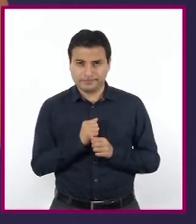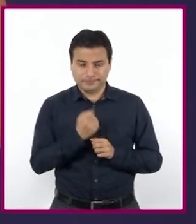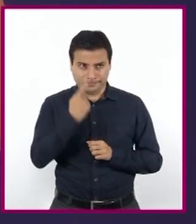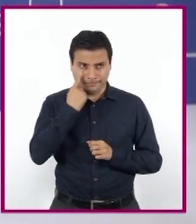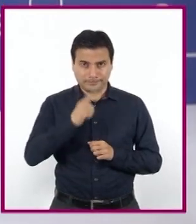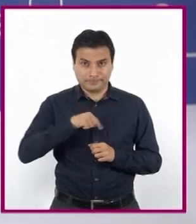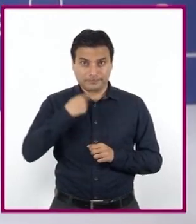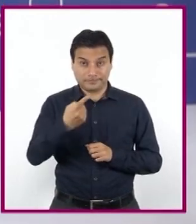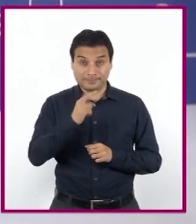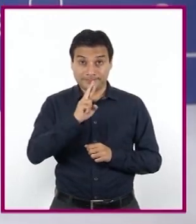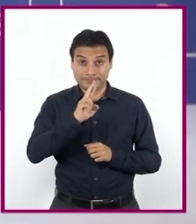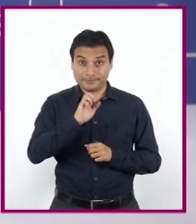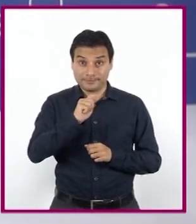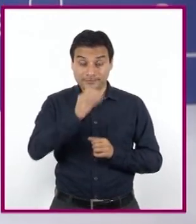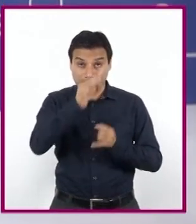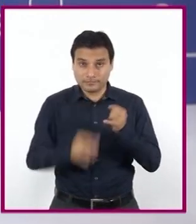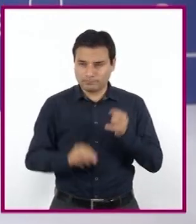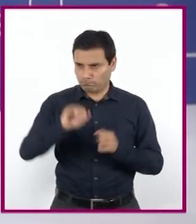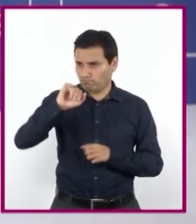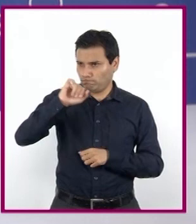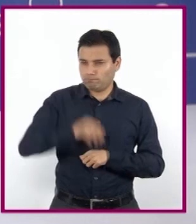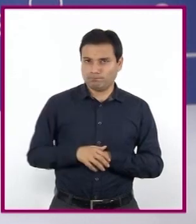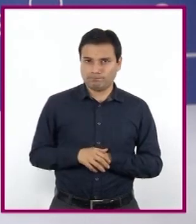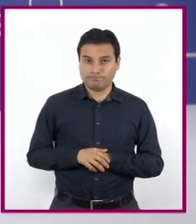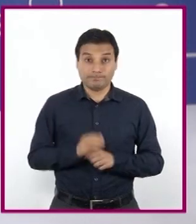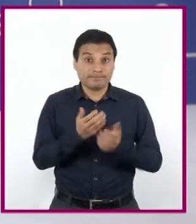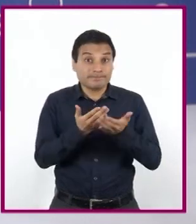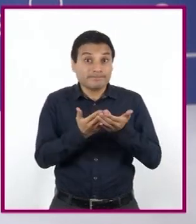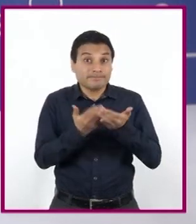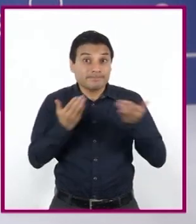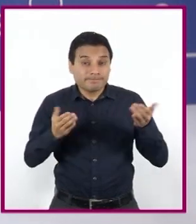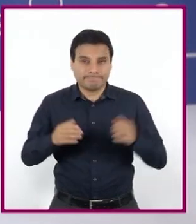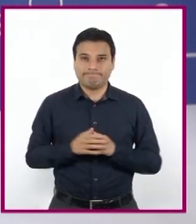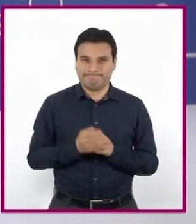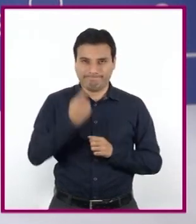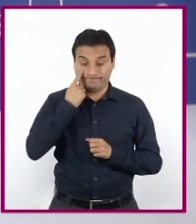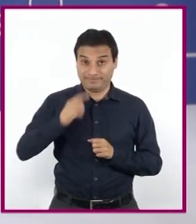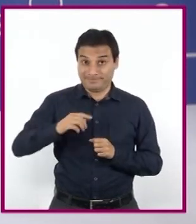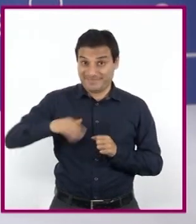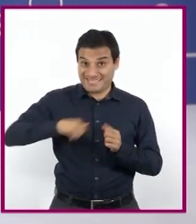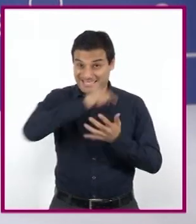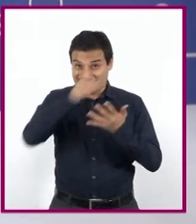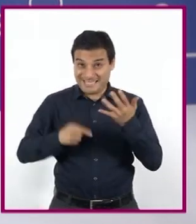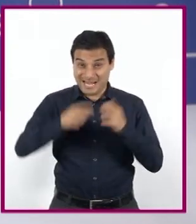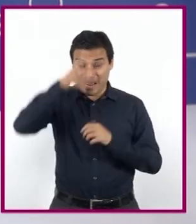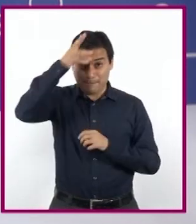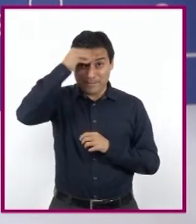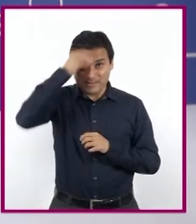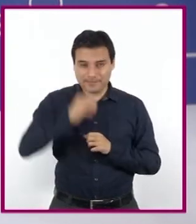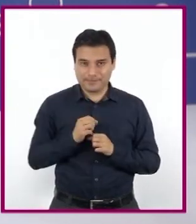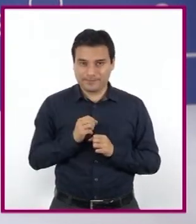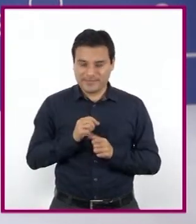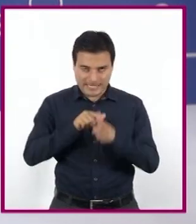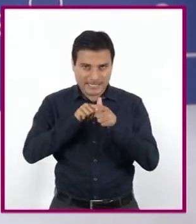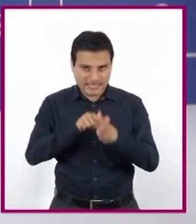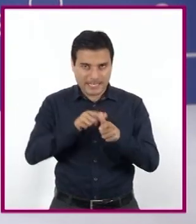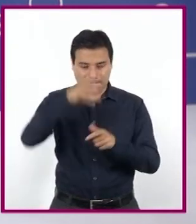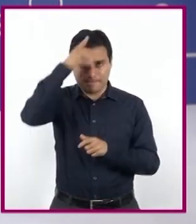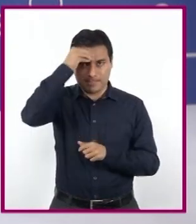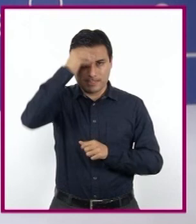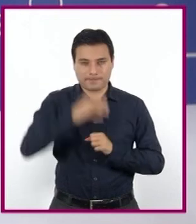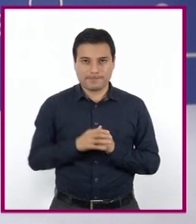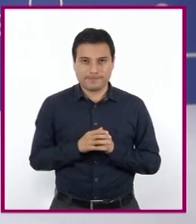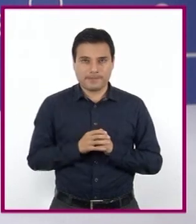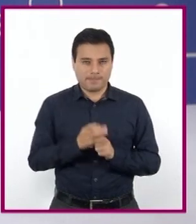final? Pero por supuesto, maestra, los invitamos a reforzar lo que hemos aprendido a lo largo de esta sesión. Hagamos